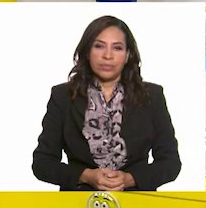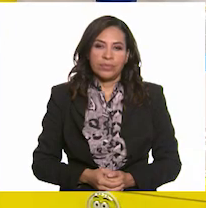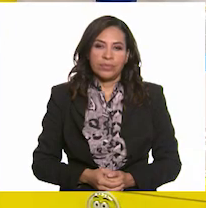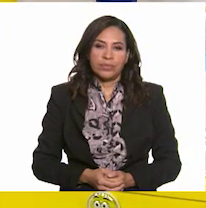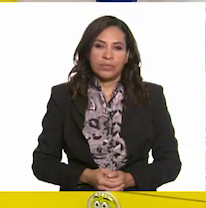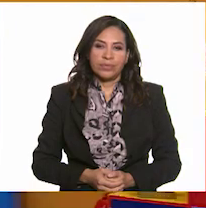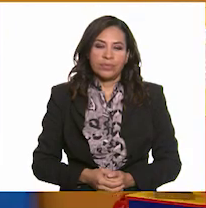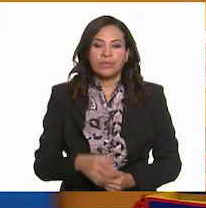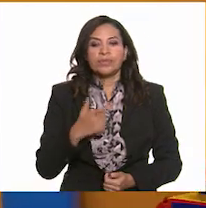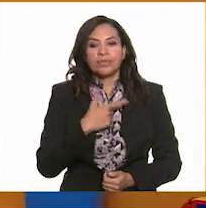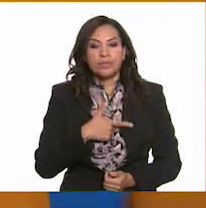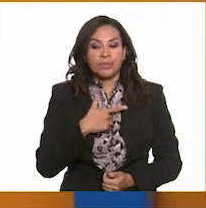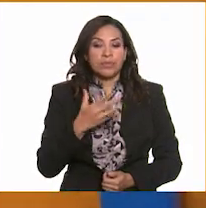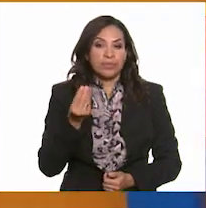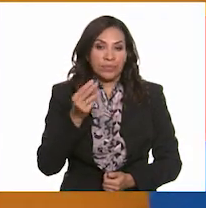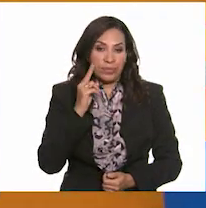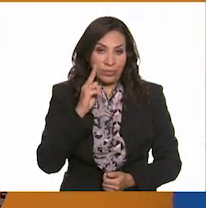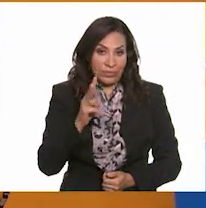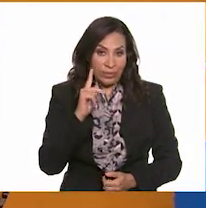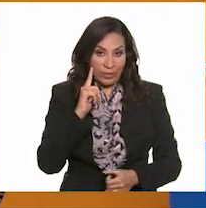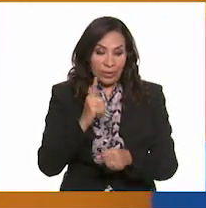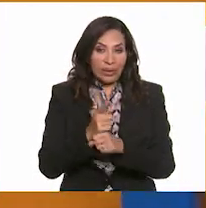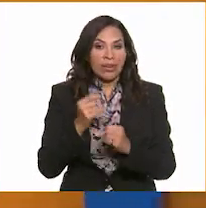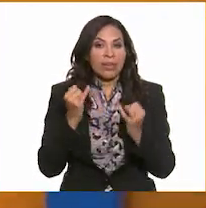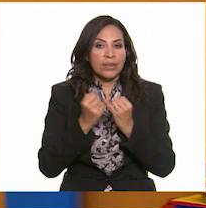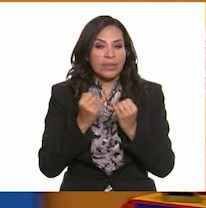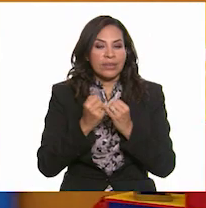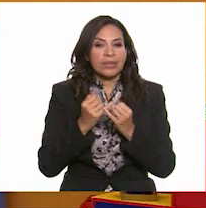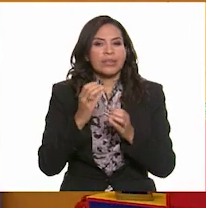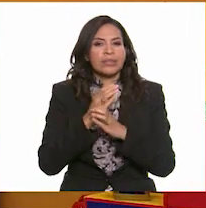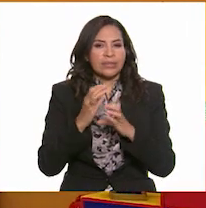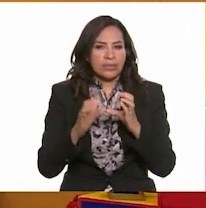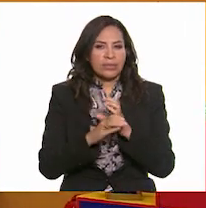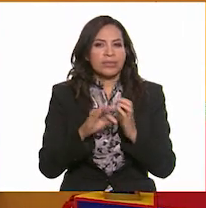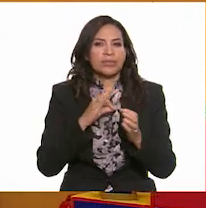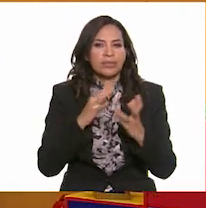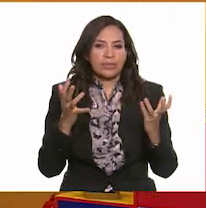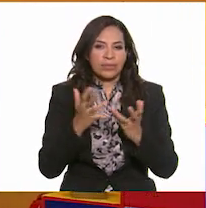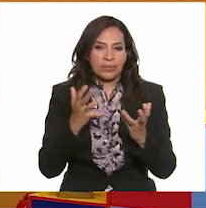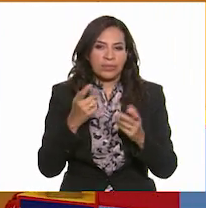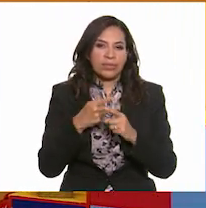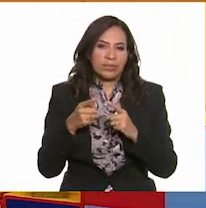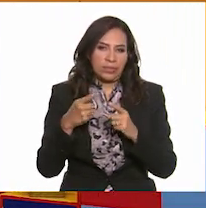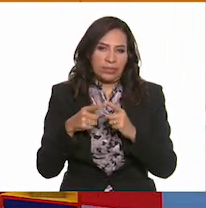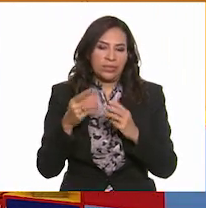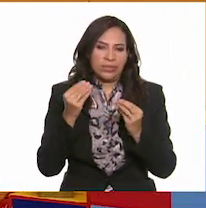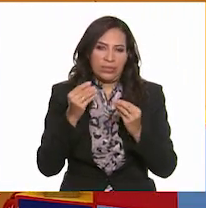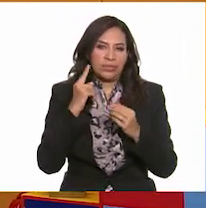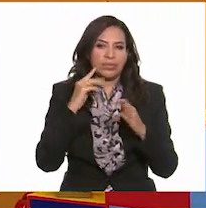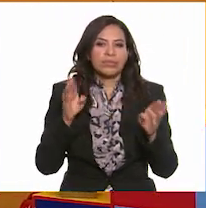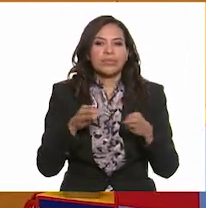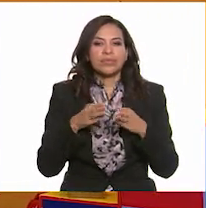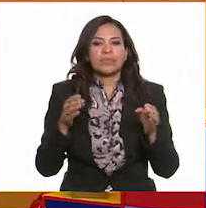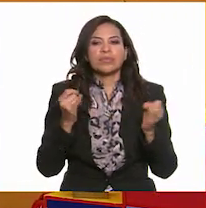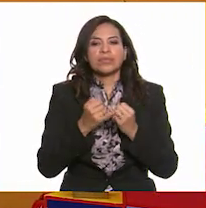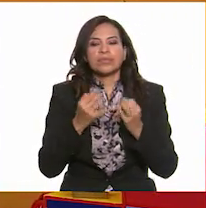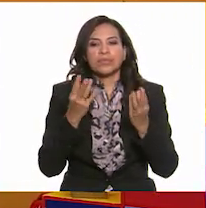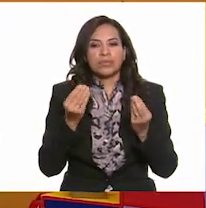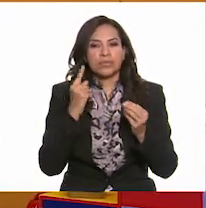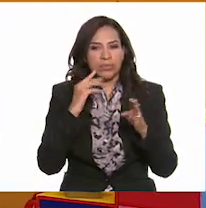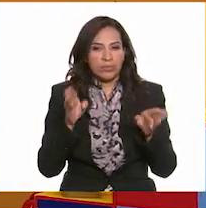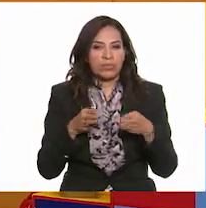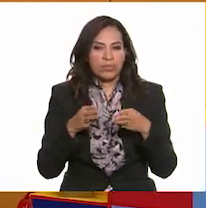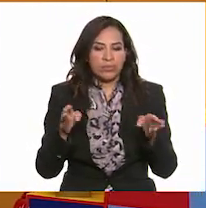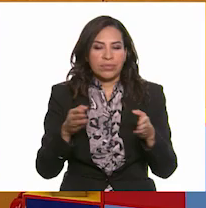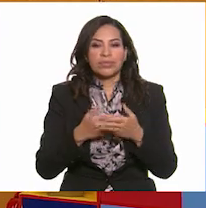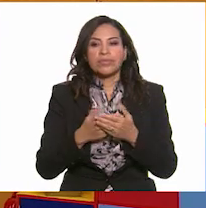¡Me gusta mucho! Te diste cuenta que también con los objetos podemos hacer múltiples sonidos y también mucha música.